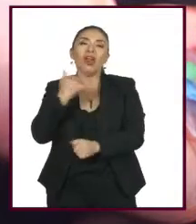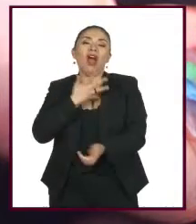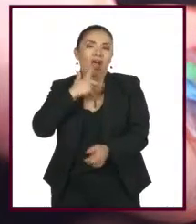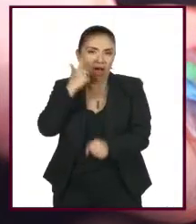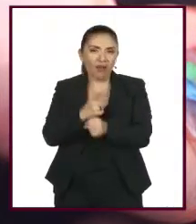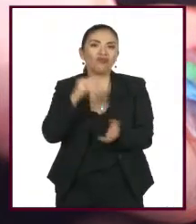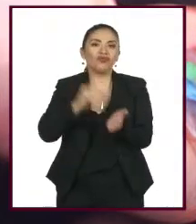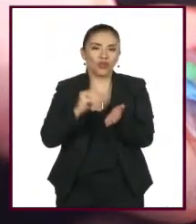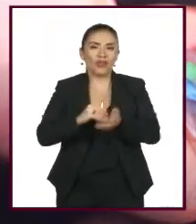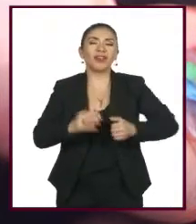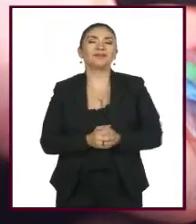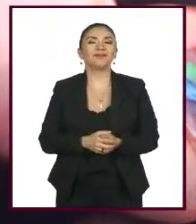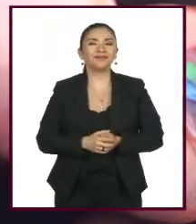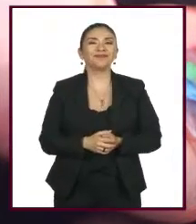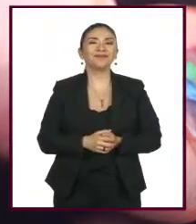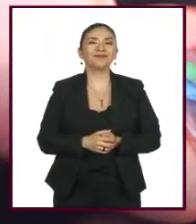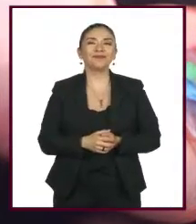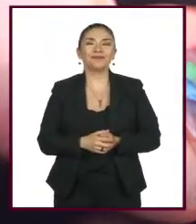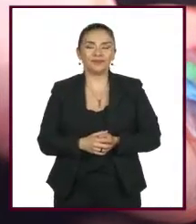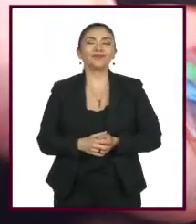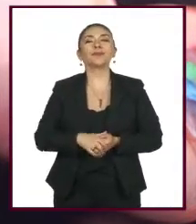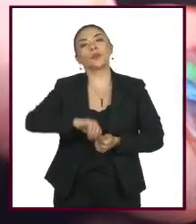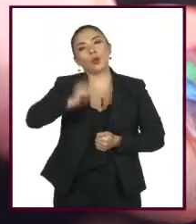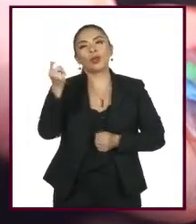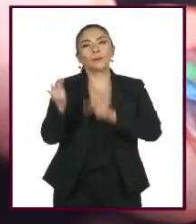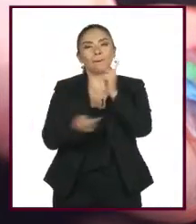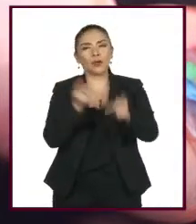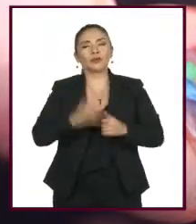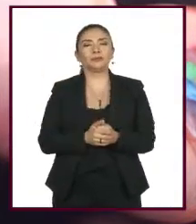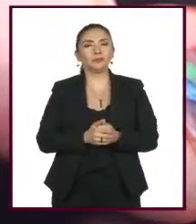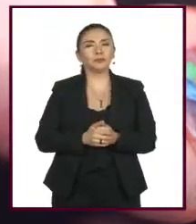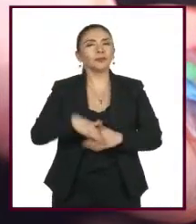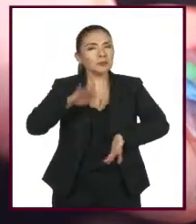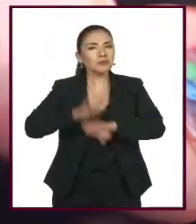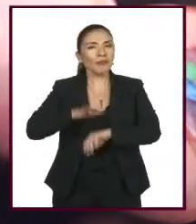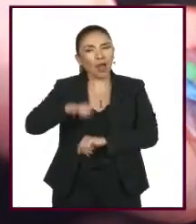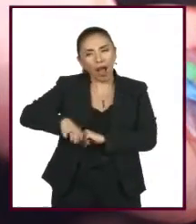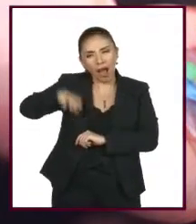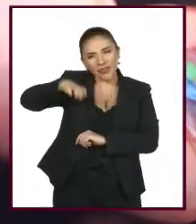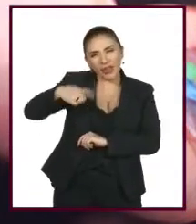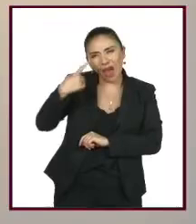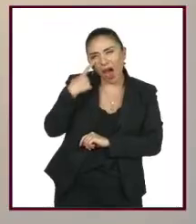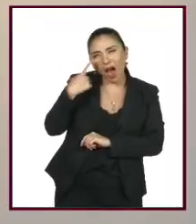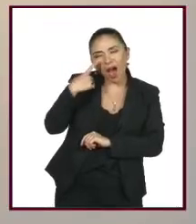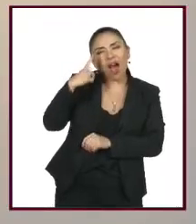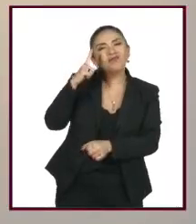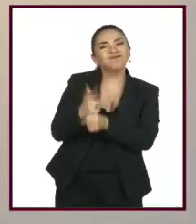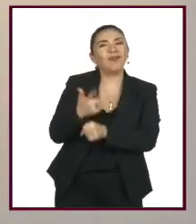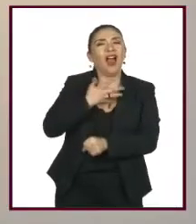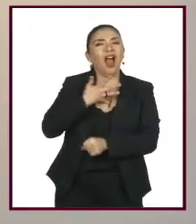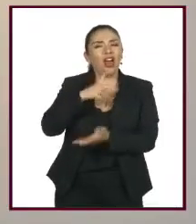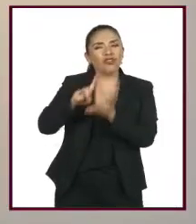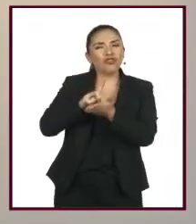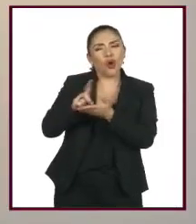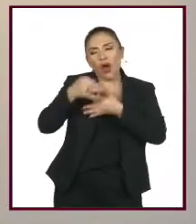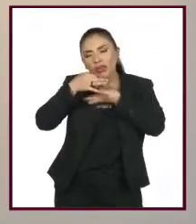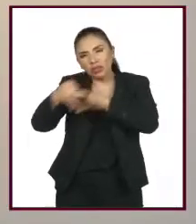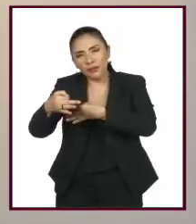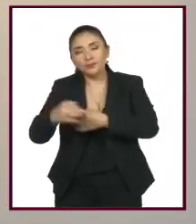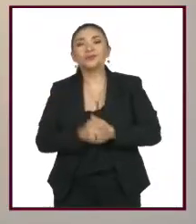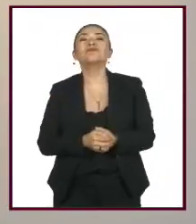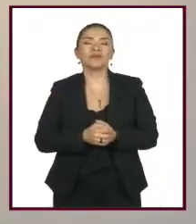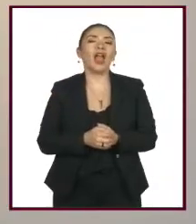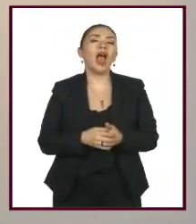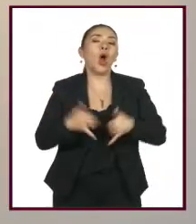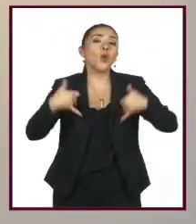doctor. Enriqueta Cifuentes, ¿a qué edad se presenta con mayor frecuencia esta adicción? En adultos